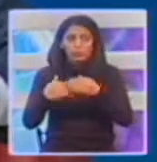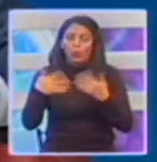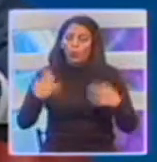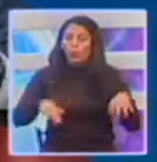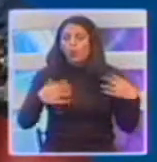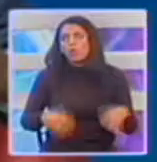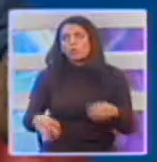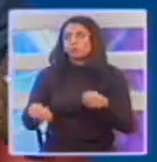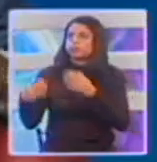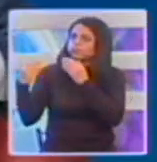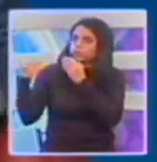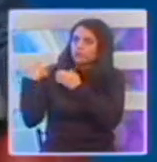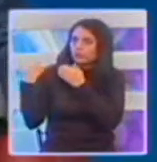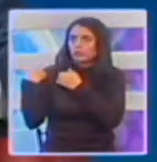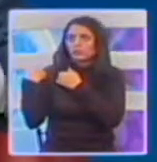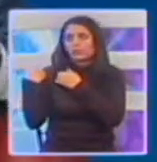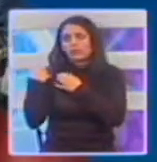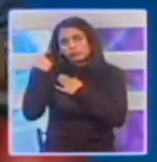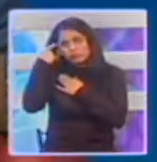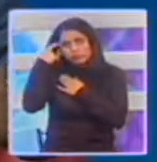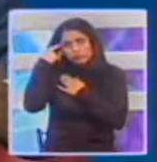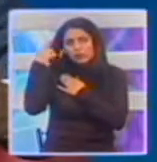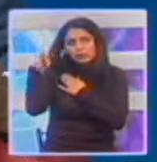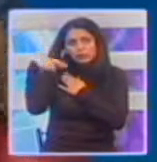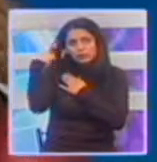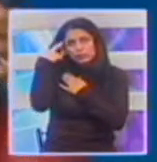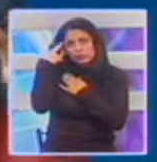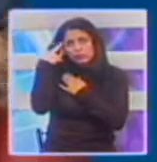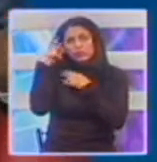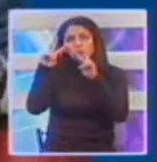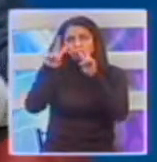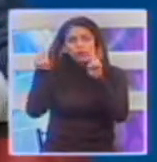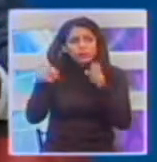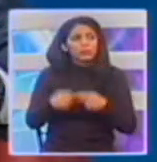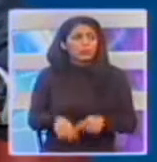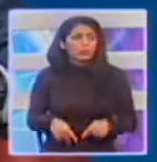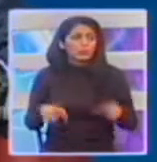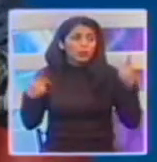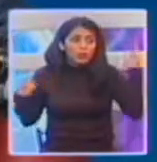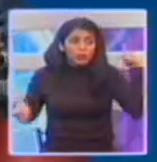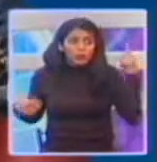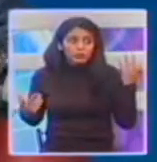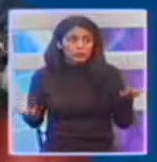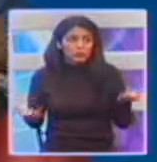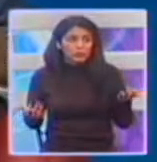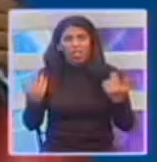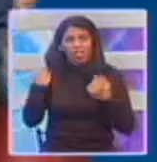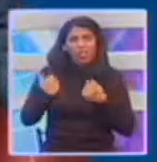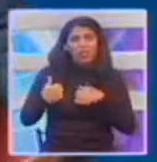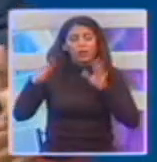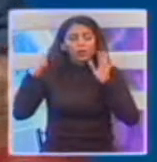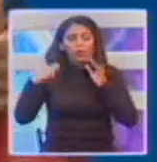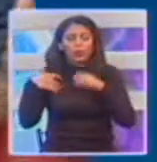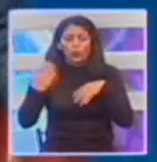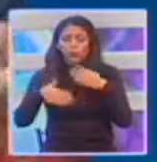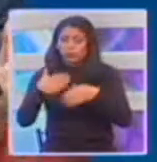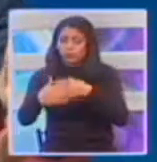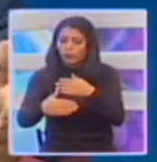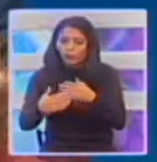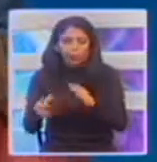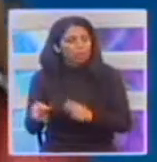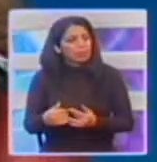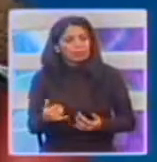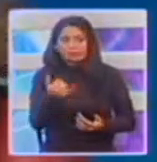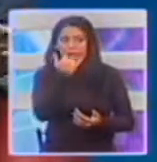con mucha coherencia política porque no hacerlo como le dije a su momento pues conllevaría algunos otros procedimientos a futuros que